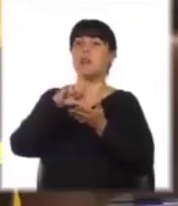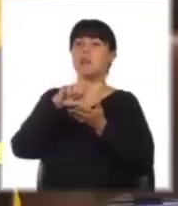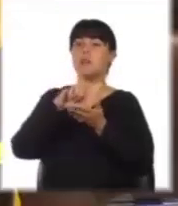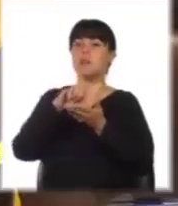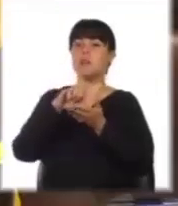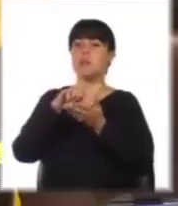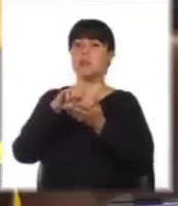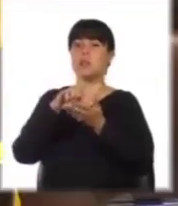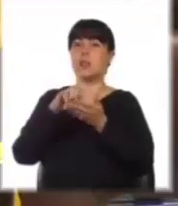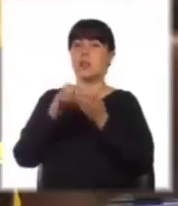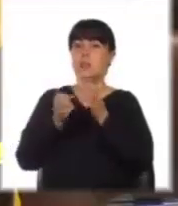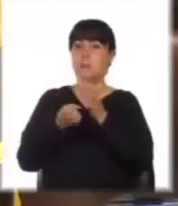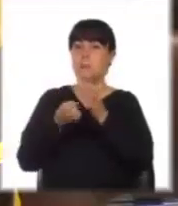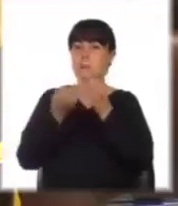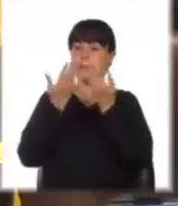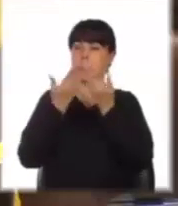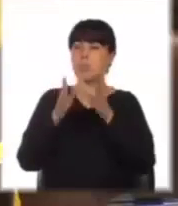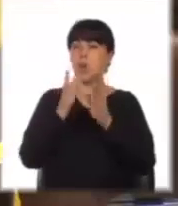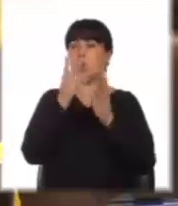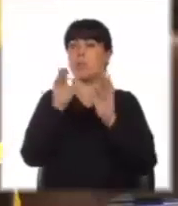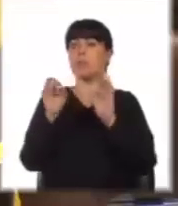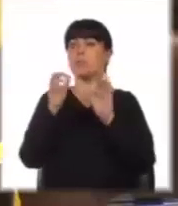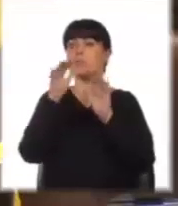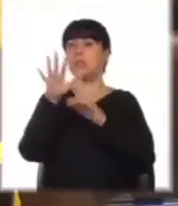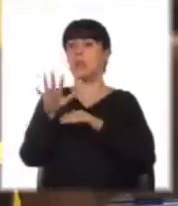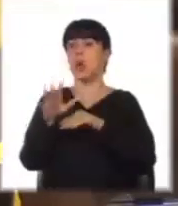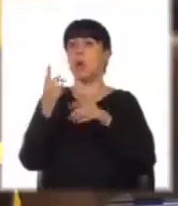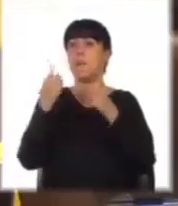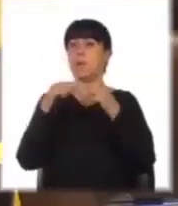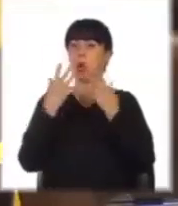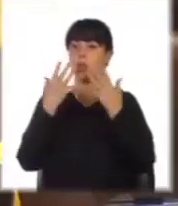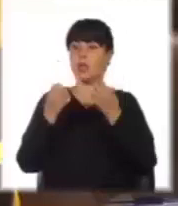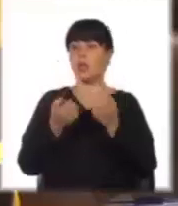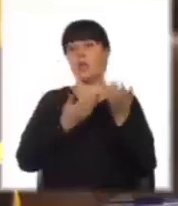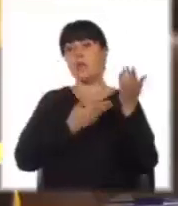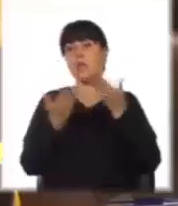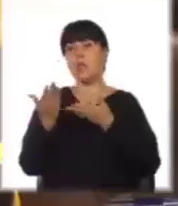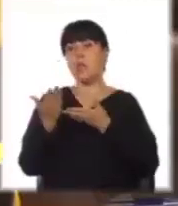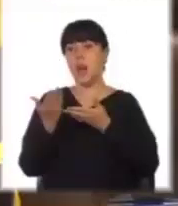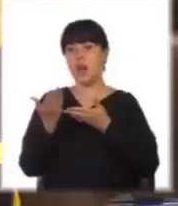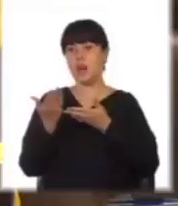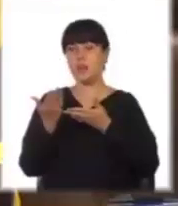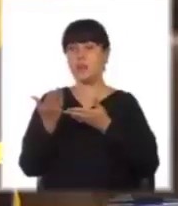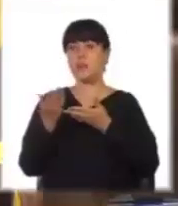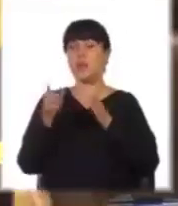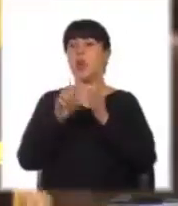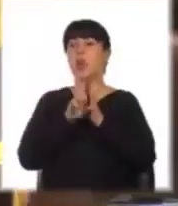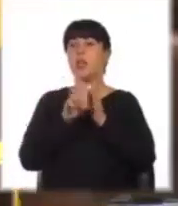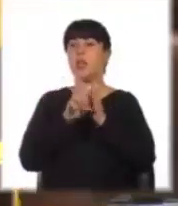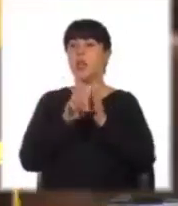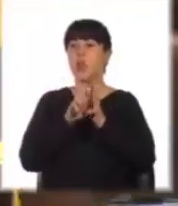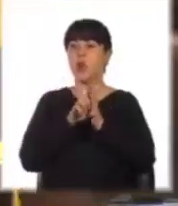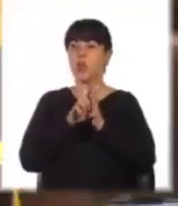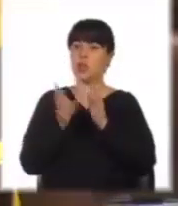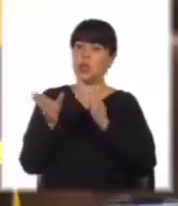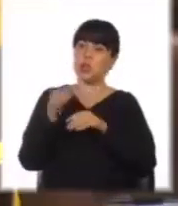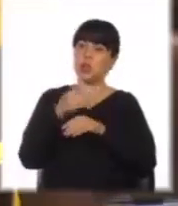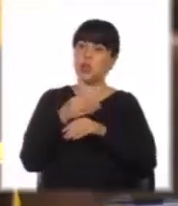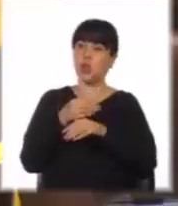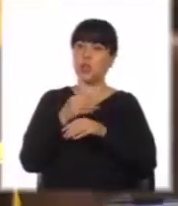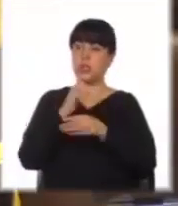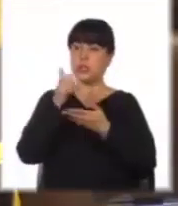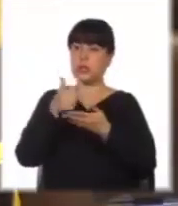en el 2005, pero quiero hoy sí realizar una invitación a los legisladores y las legisladoras